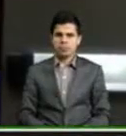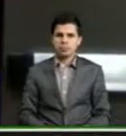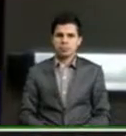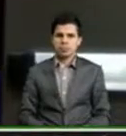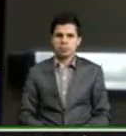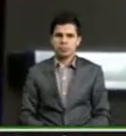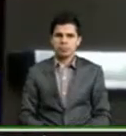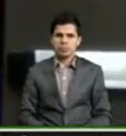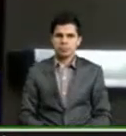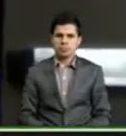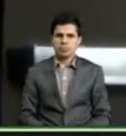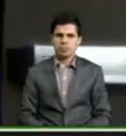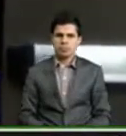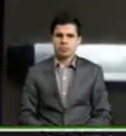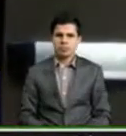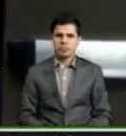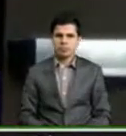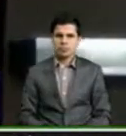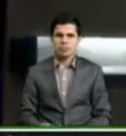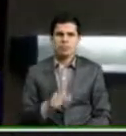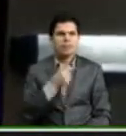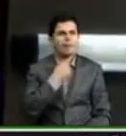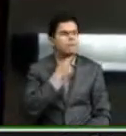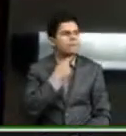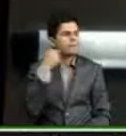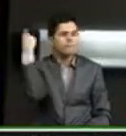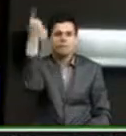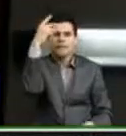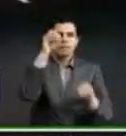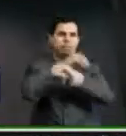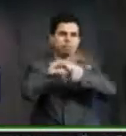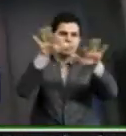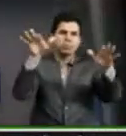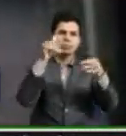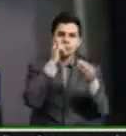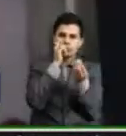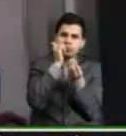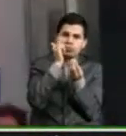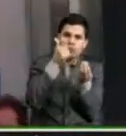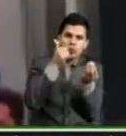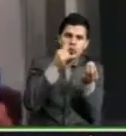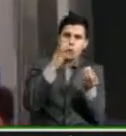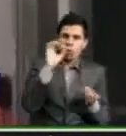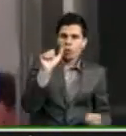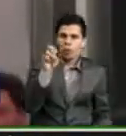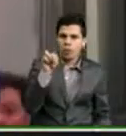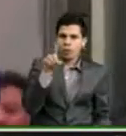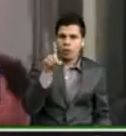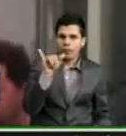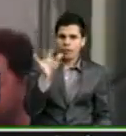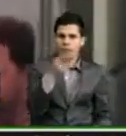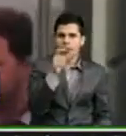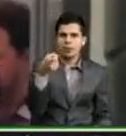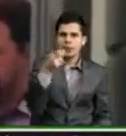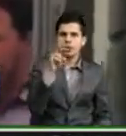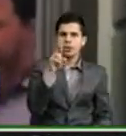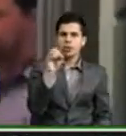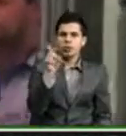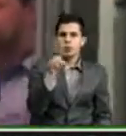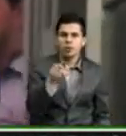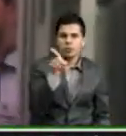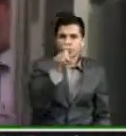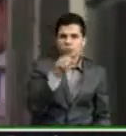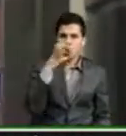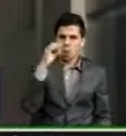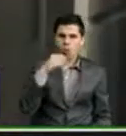El video de la escalofriante broma que se ha popularizado en YouTube pertenece al mago Andy Gross, conocido como Splitman o